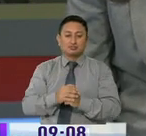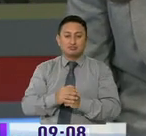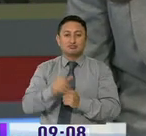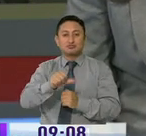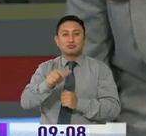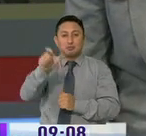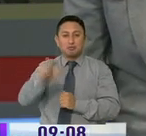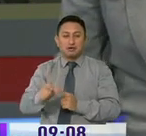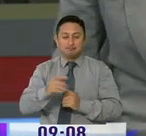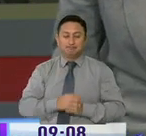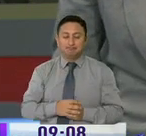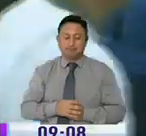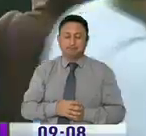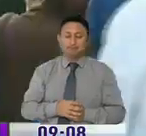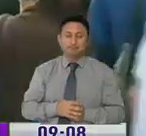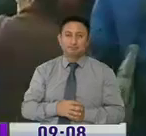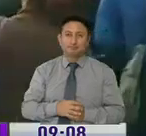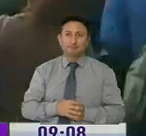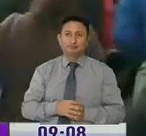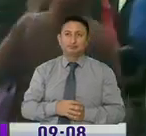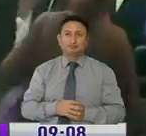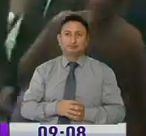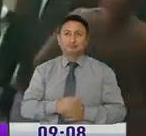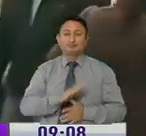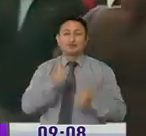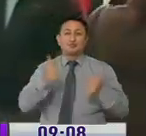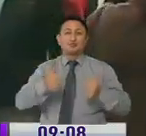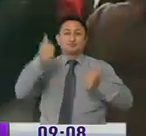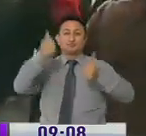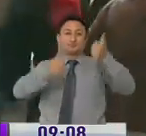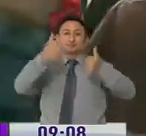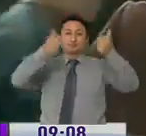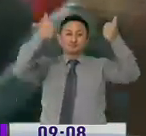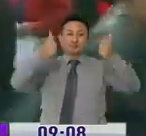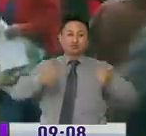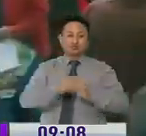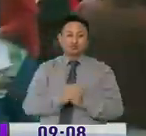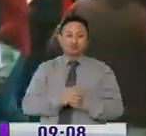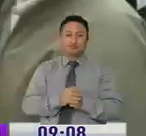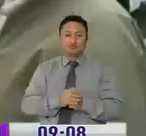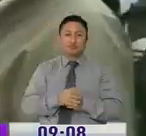y ciudadanos. Con carteles altoparlantes y pancartas gigantes